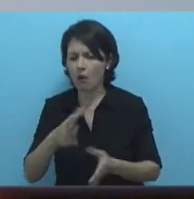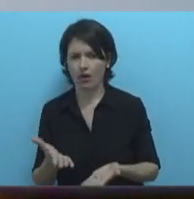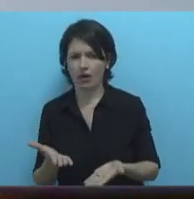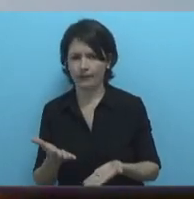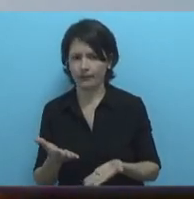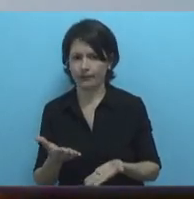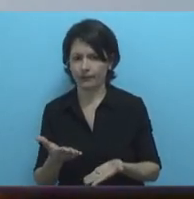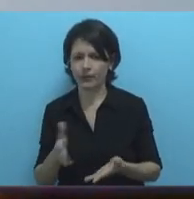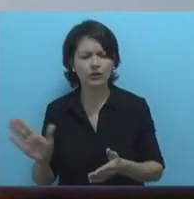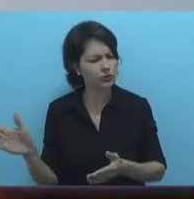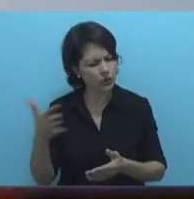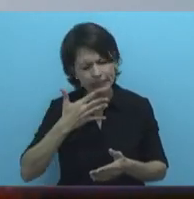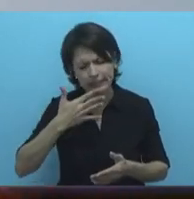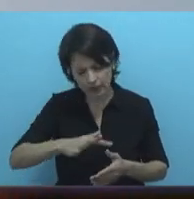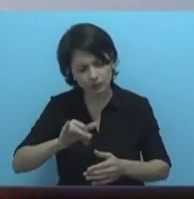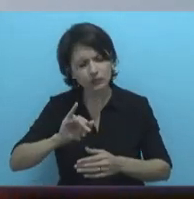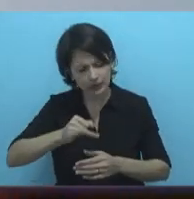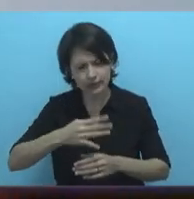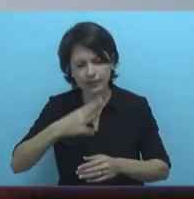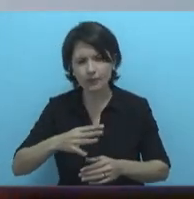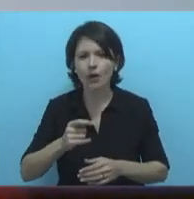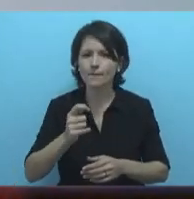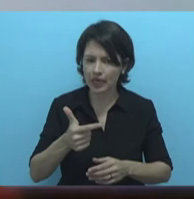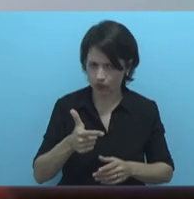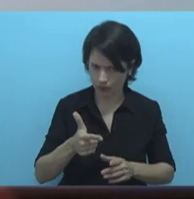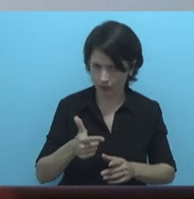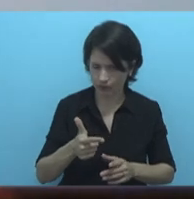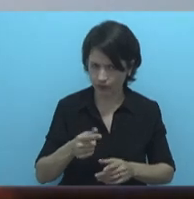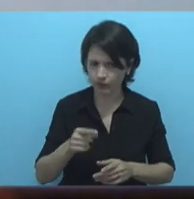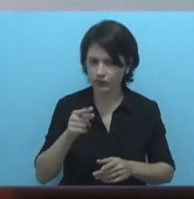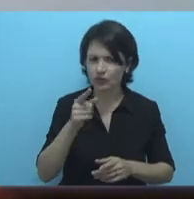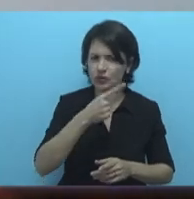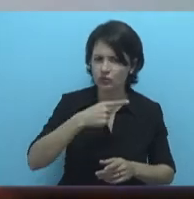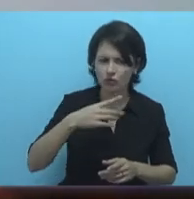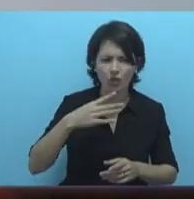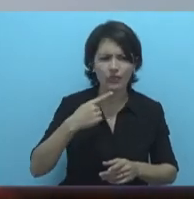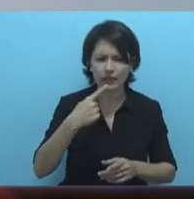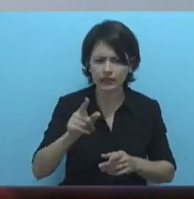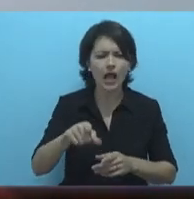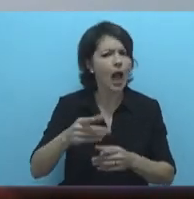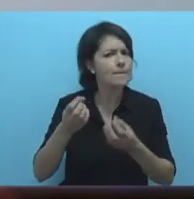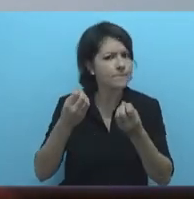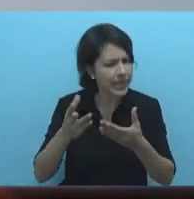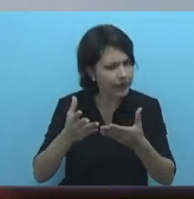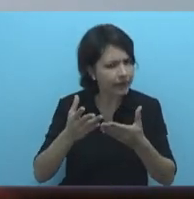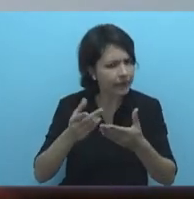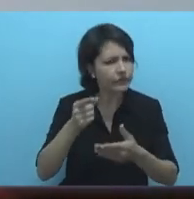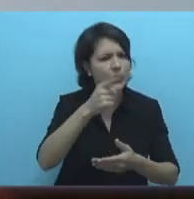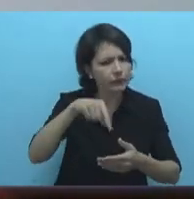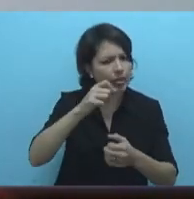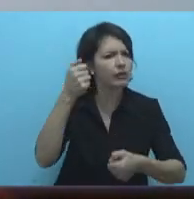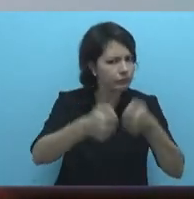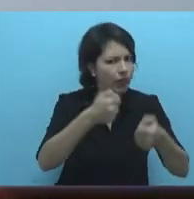entendemos todo esto pero bajo ningún punto de vista vamos a entender y aceptar prácticas como las que